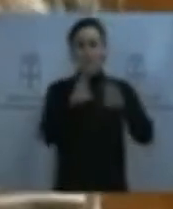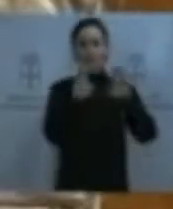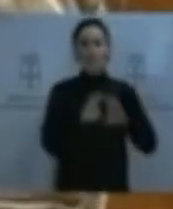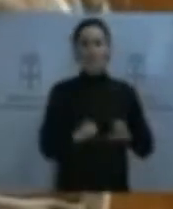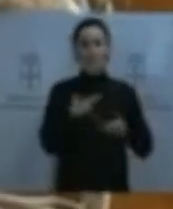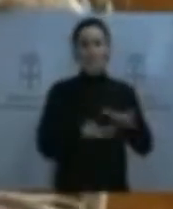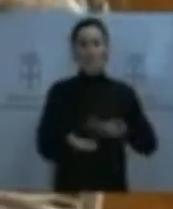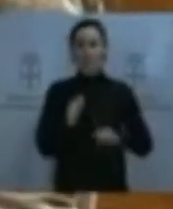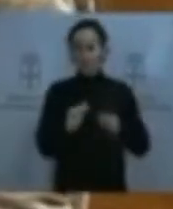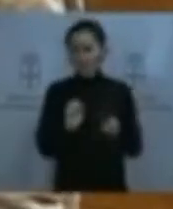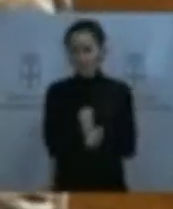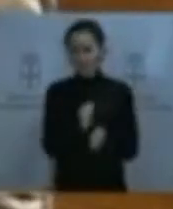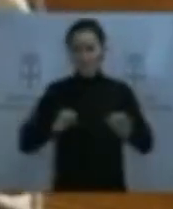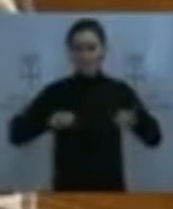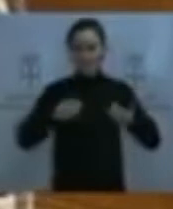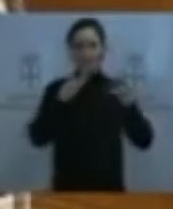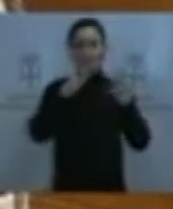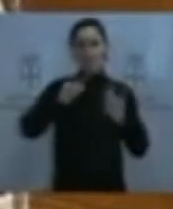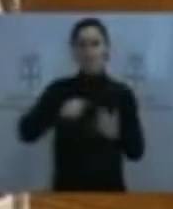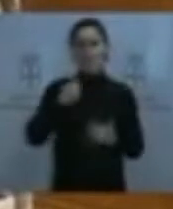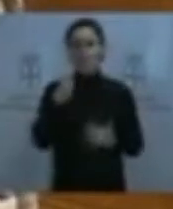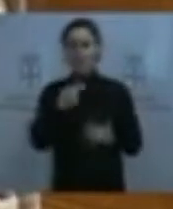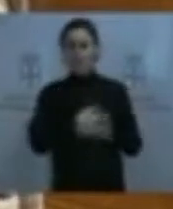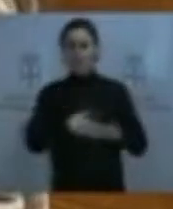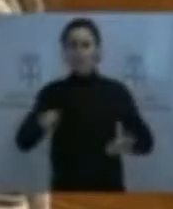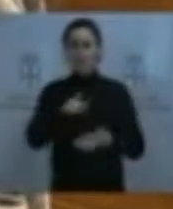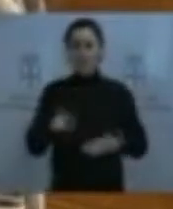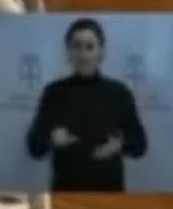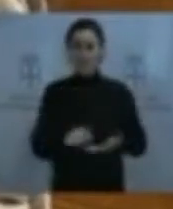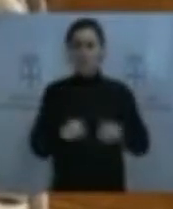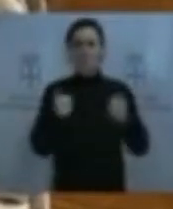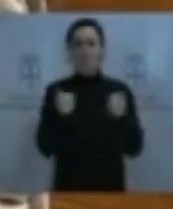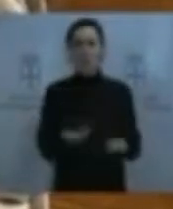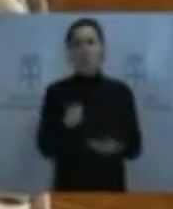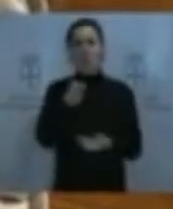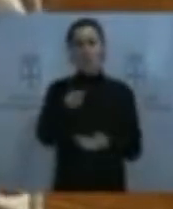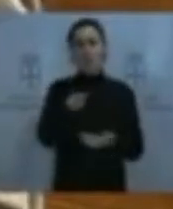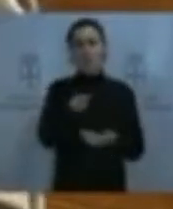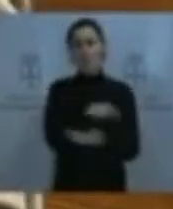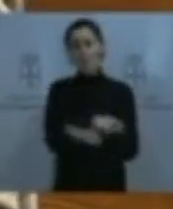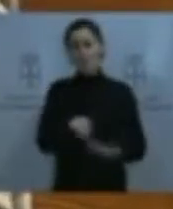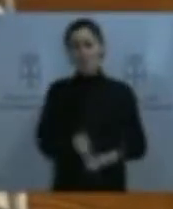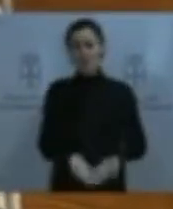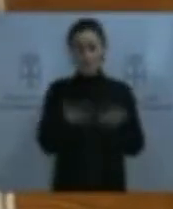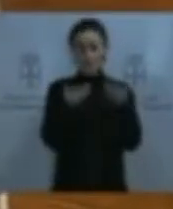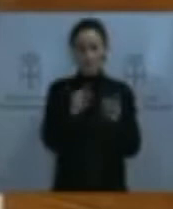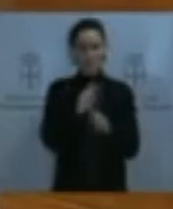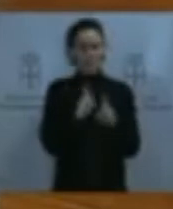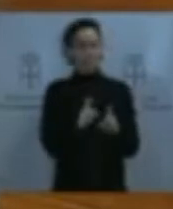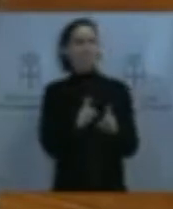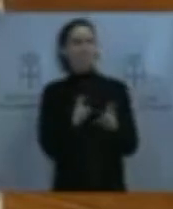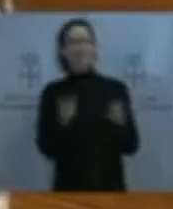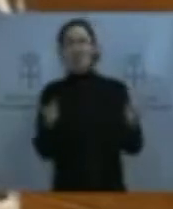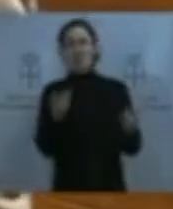colaboradoras, cuyo crédito inicial era de 8,2 millones de euros, fue incrementado hasta 12 millones y nos preguntamos para qué, visto que apenas